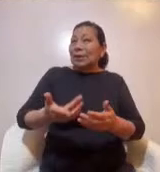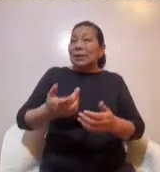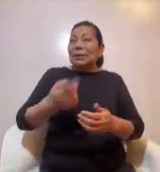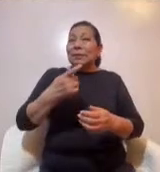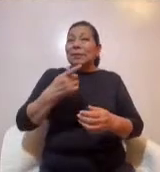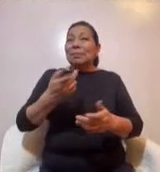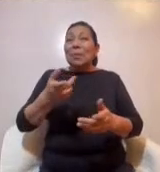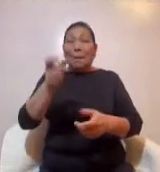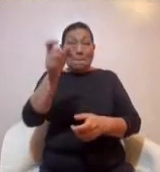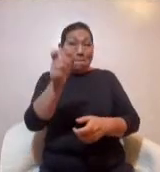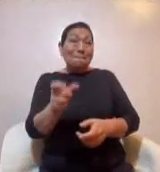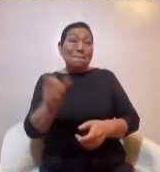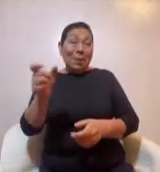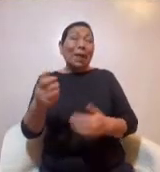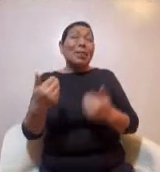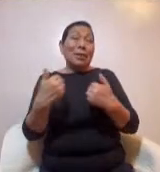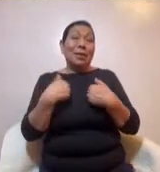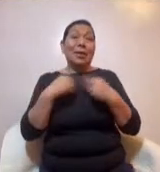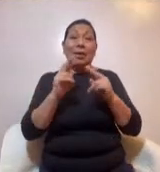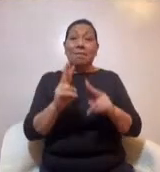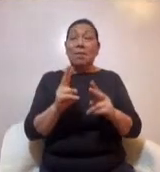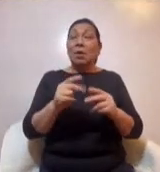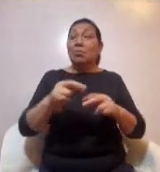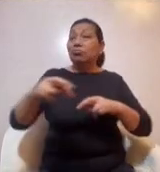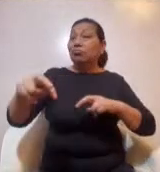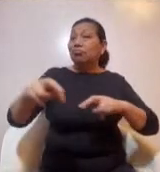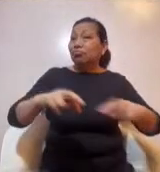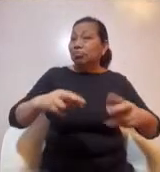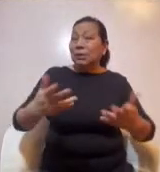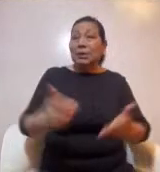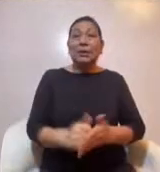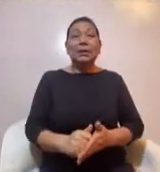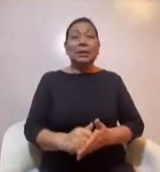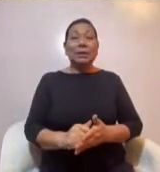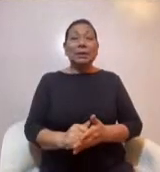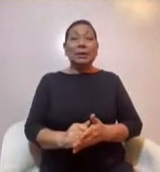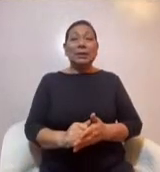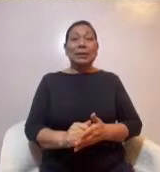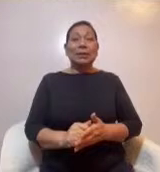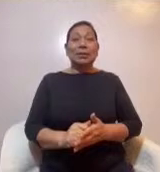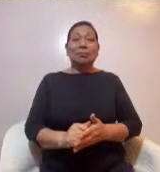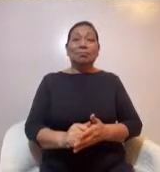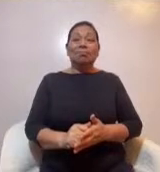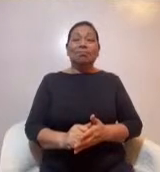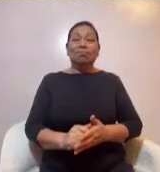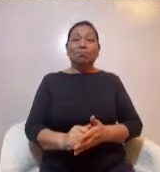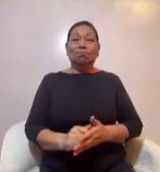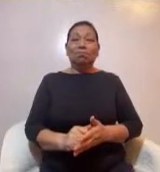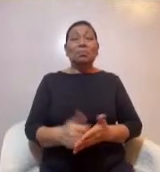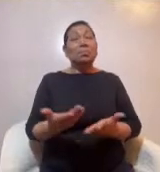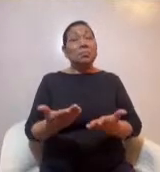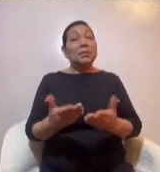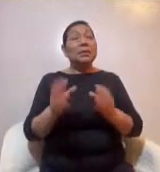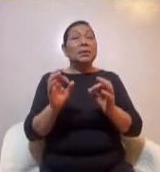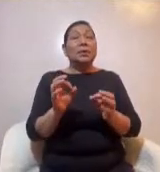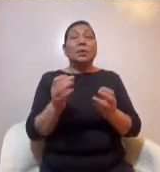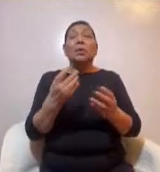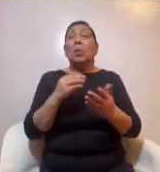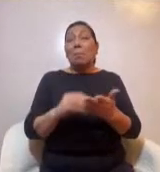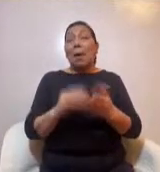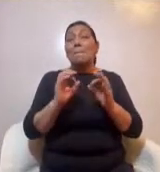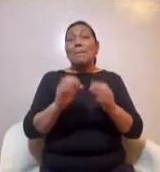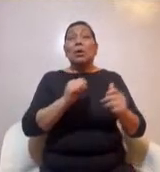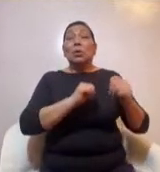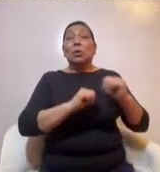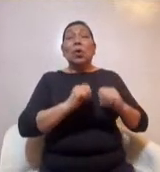trata de personas tiene que ver con un desplazamiento, ¿no? Y